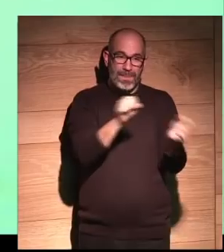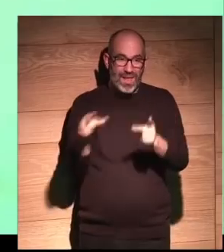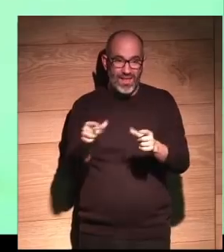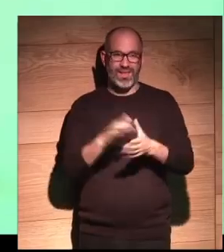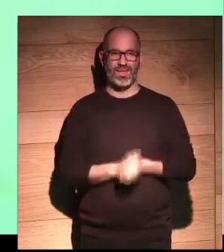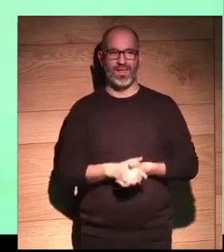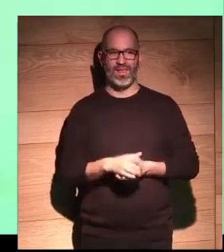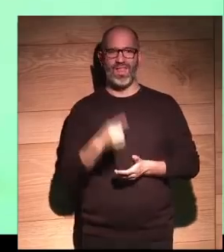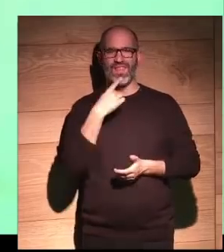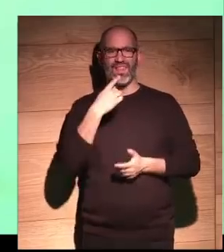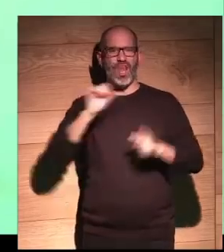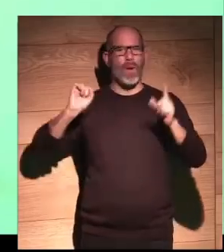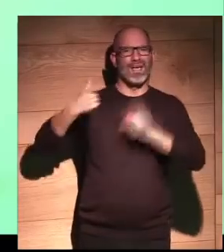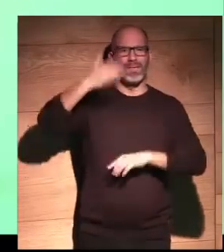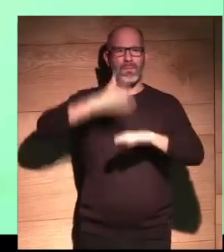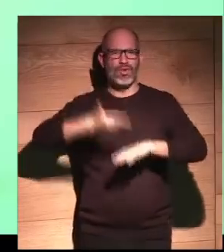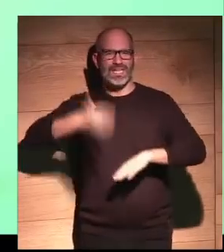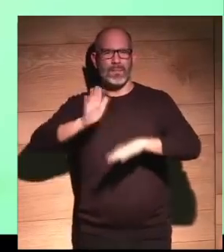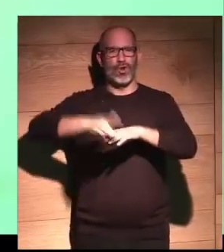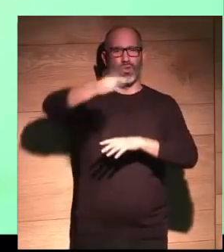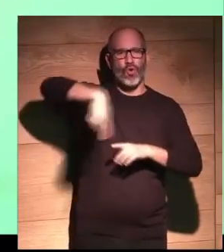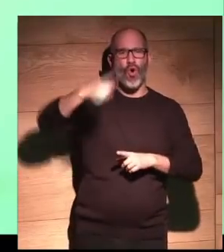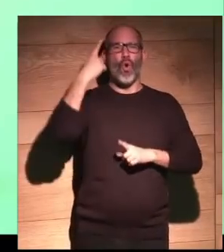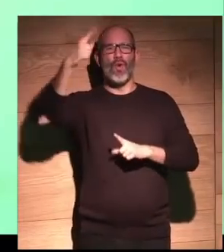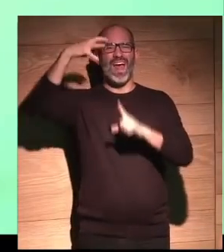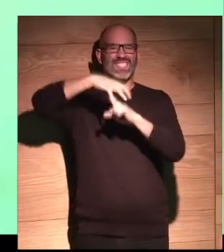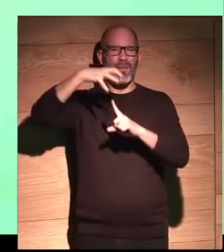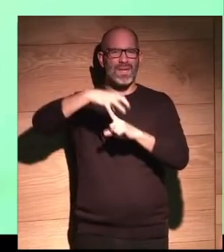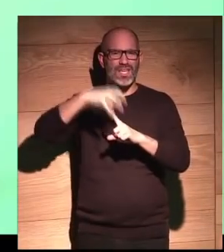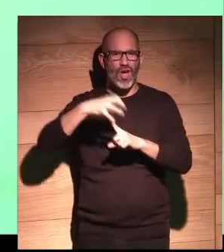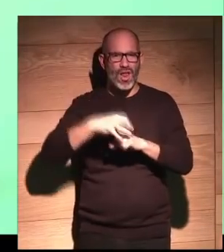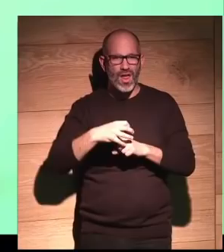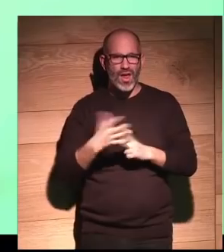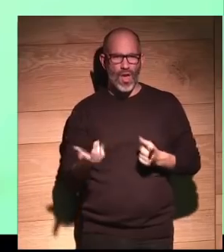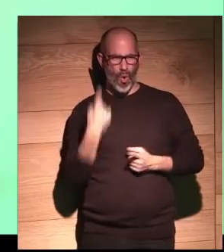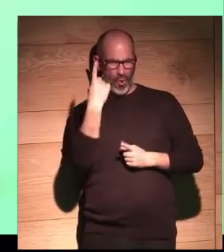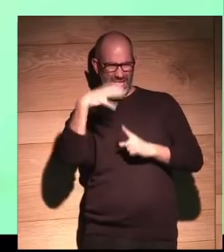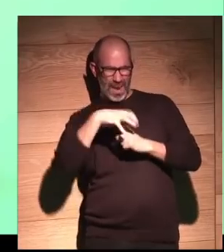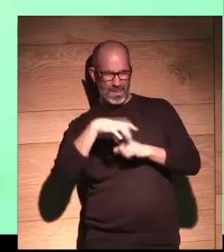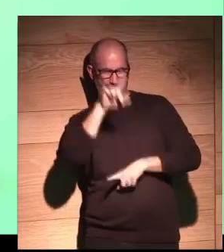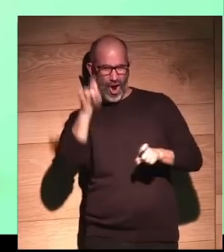La más importante y por todos vosotros, una de champiñones.